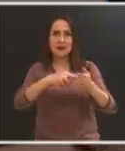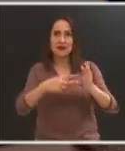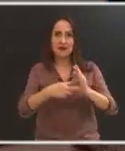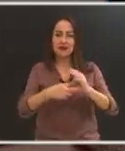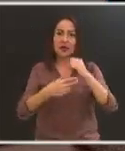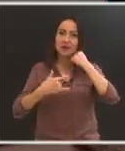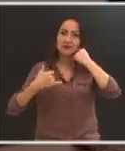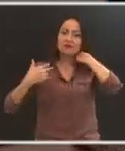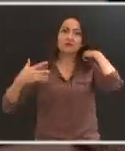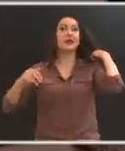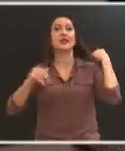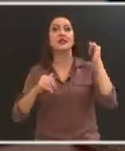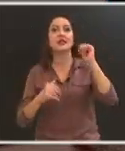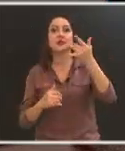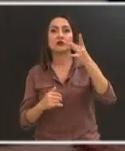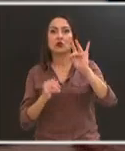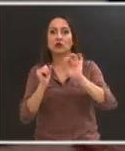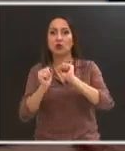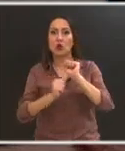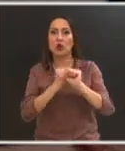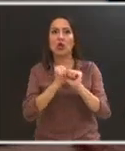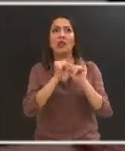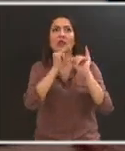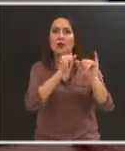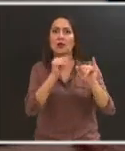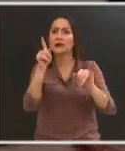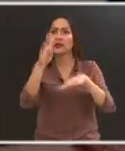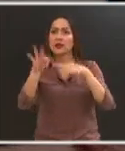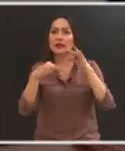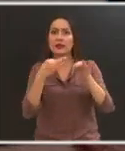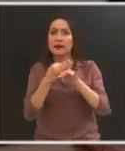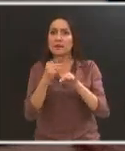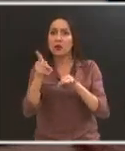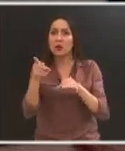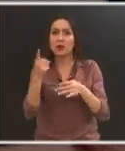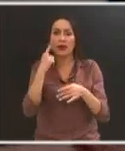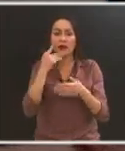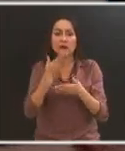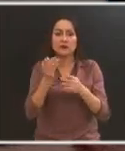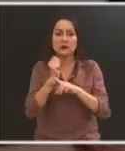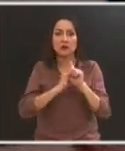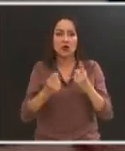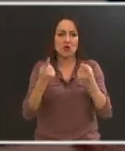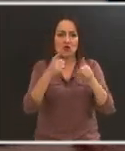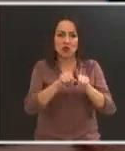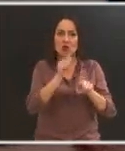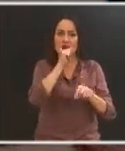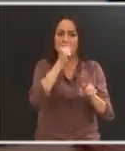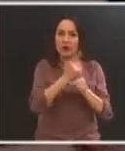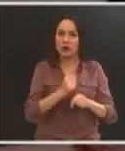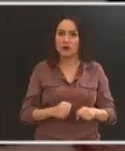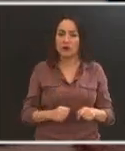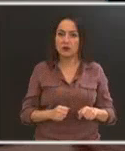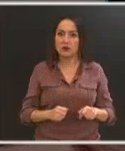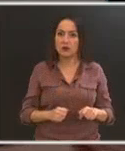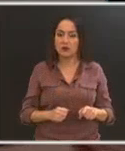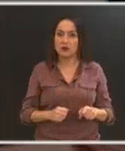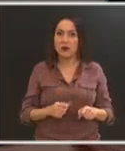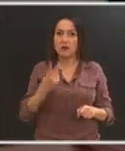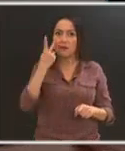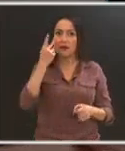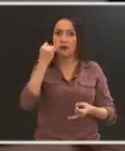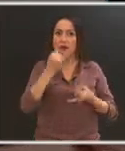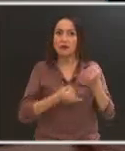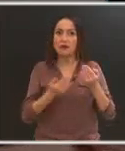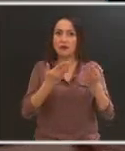ya llevamos 18 años denunciando este tipo de uniones irregulares, que como vemos